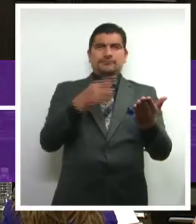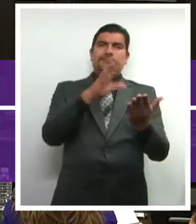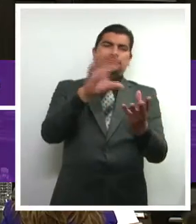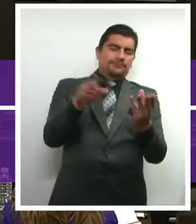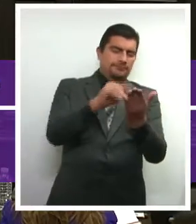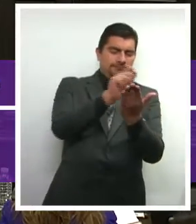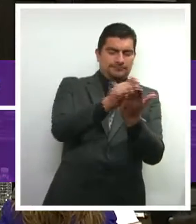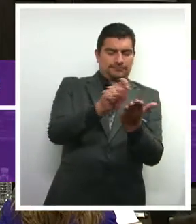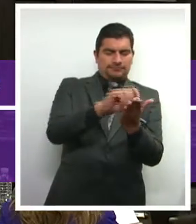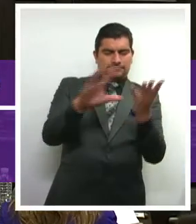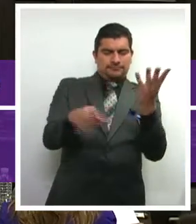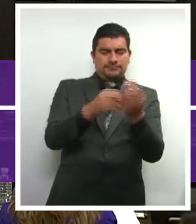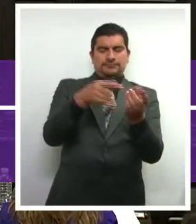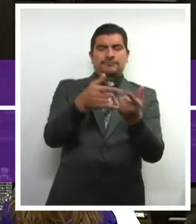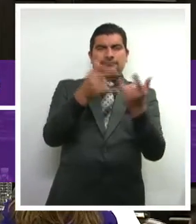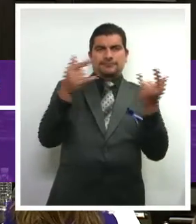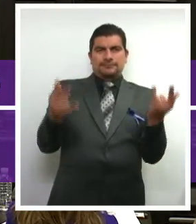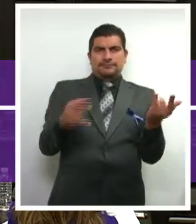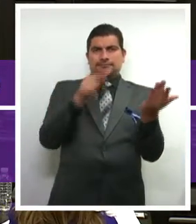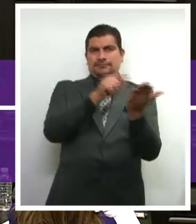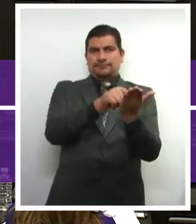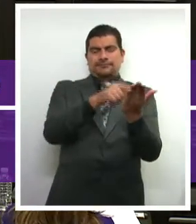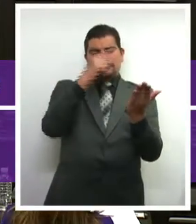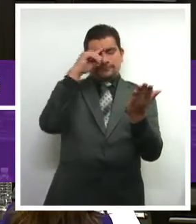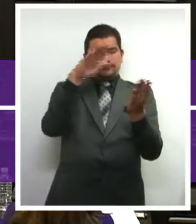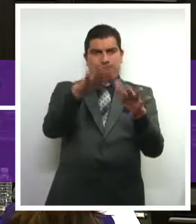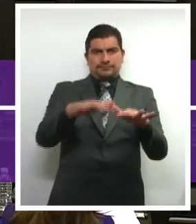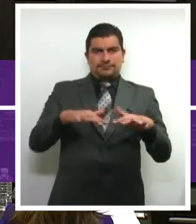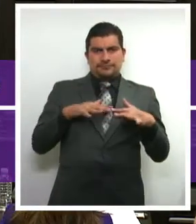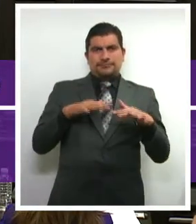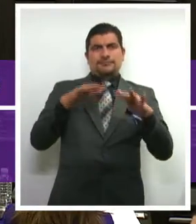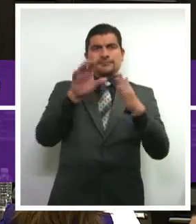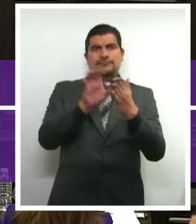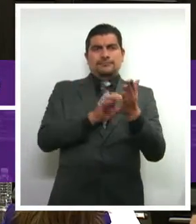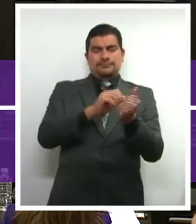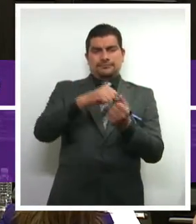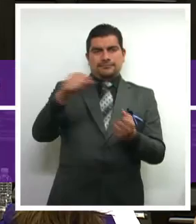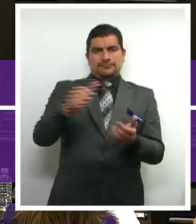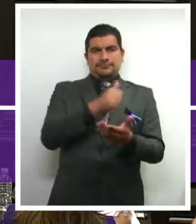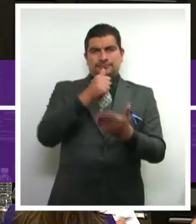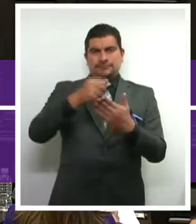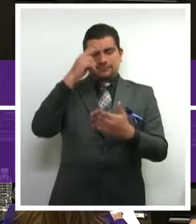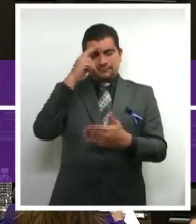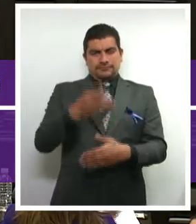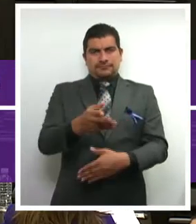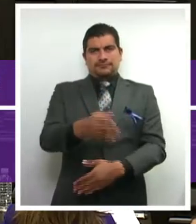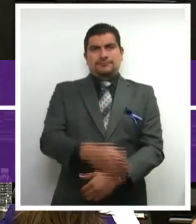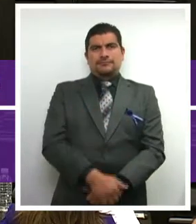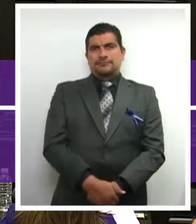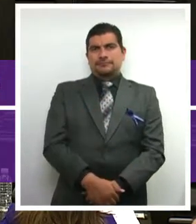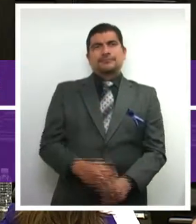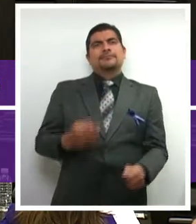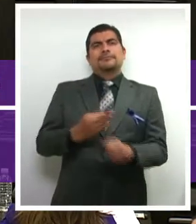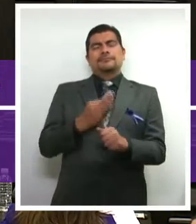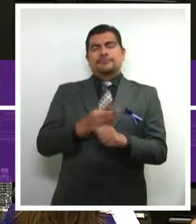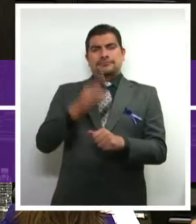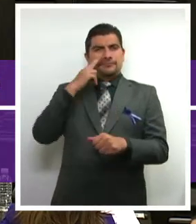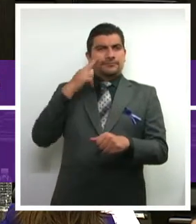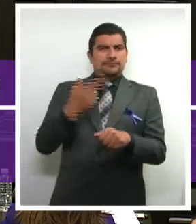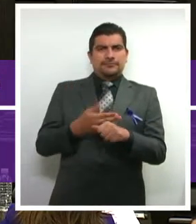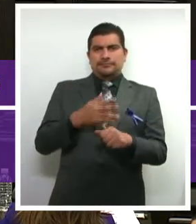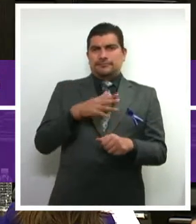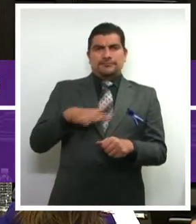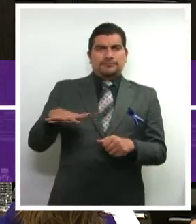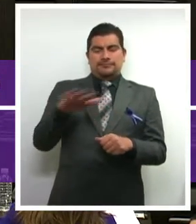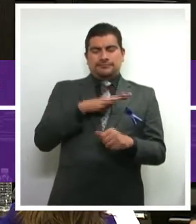el archivo histórico de la Asamblea Constituyente de la Ciudad de México. Es una responsabilidad dentro